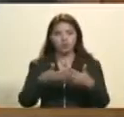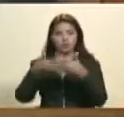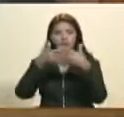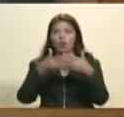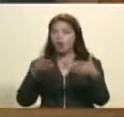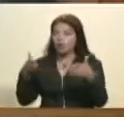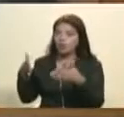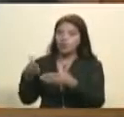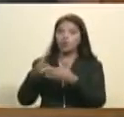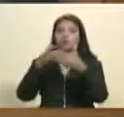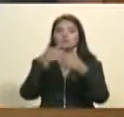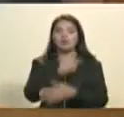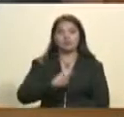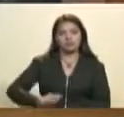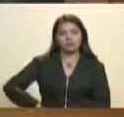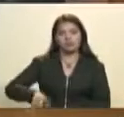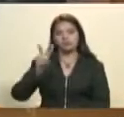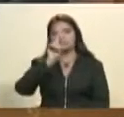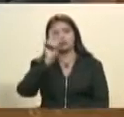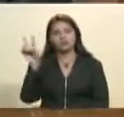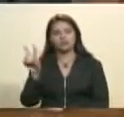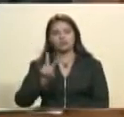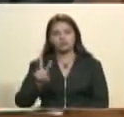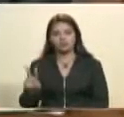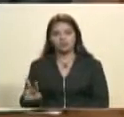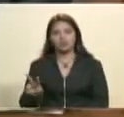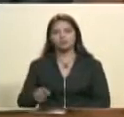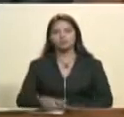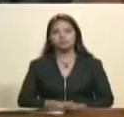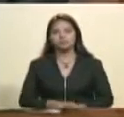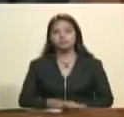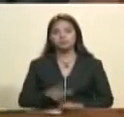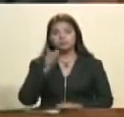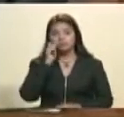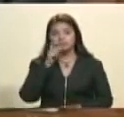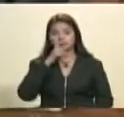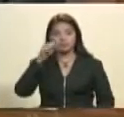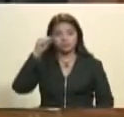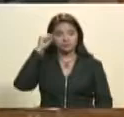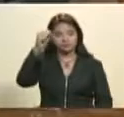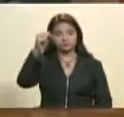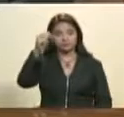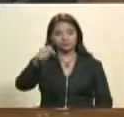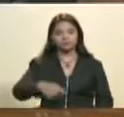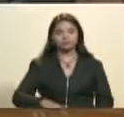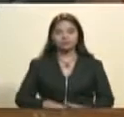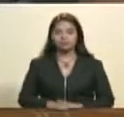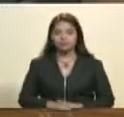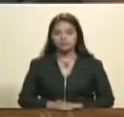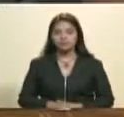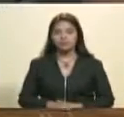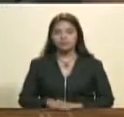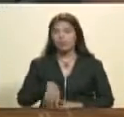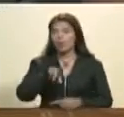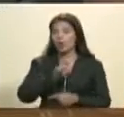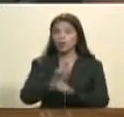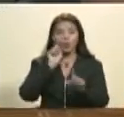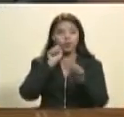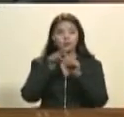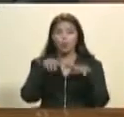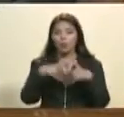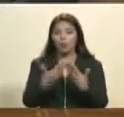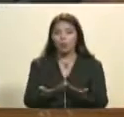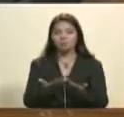contra el presidente de la República Bolivariana de Venezuela, señor Nicolás Maduro Moros, con el único propósito